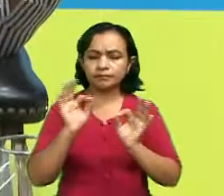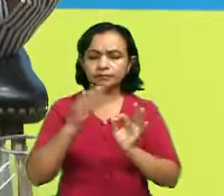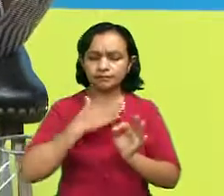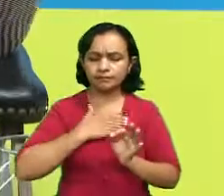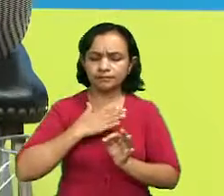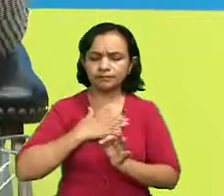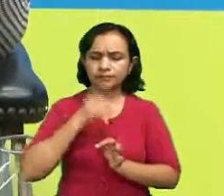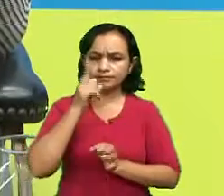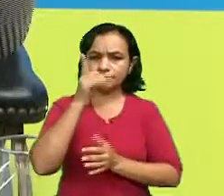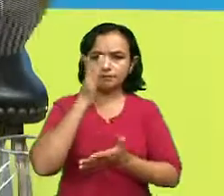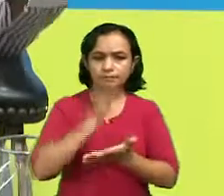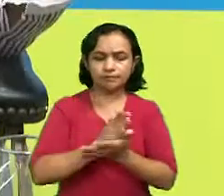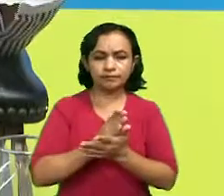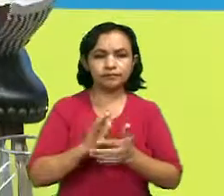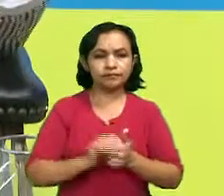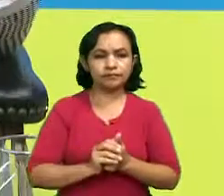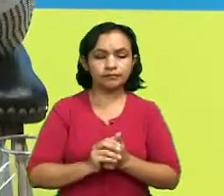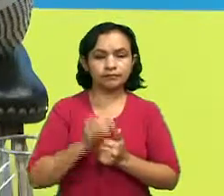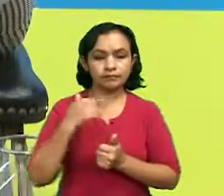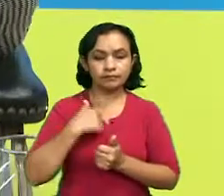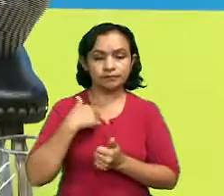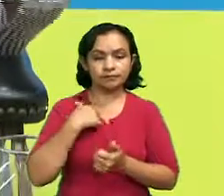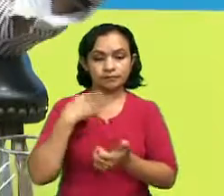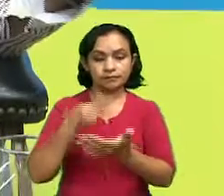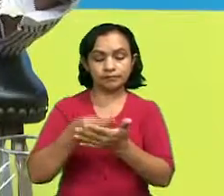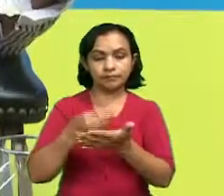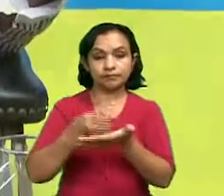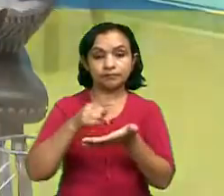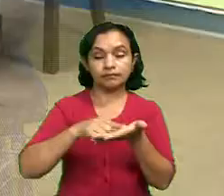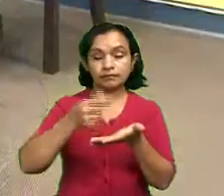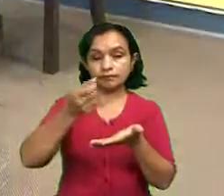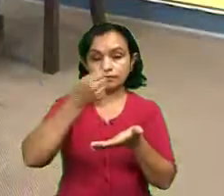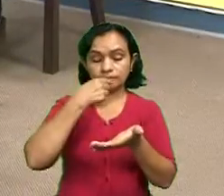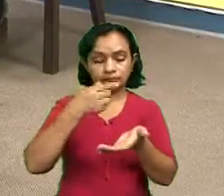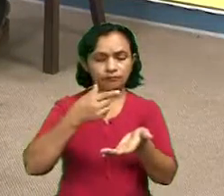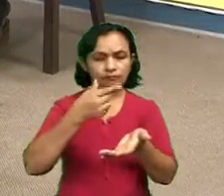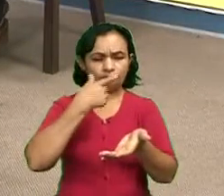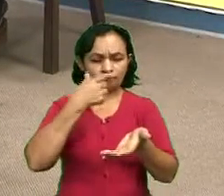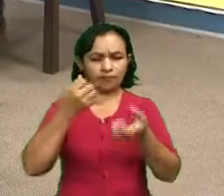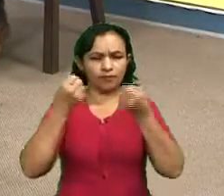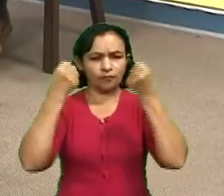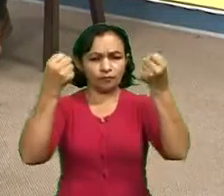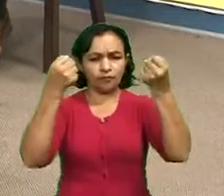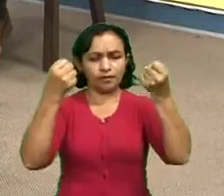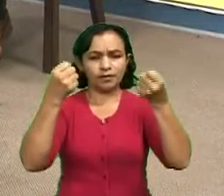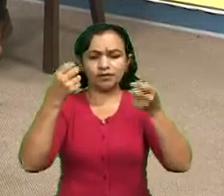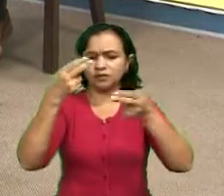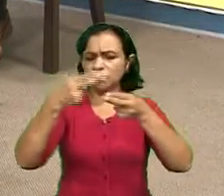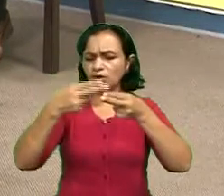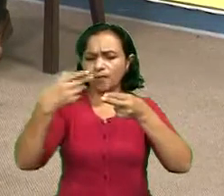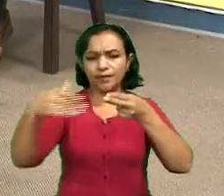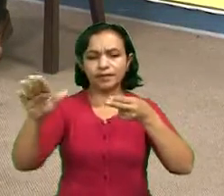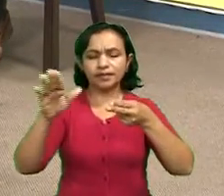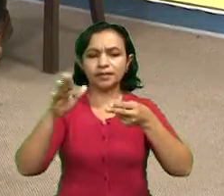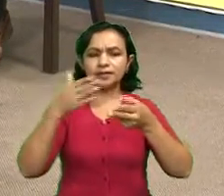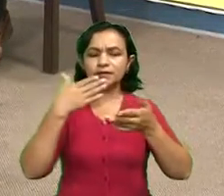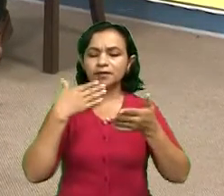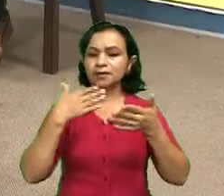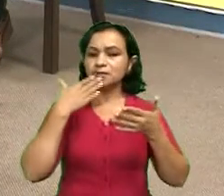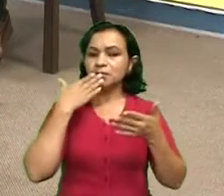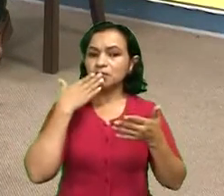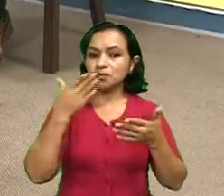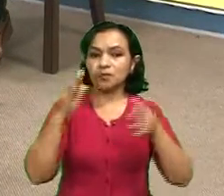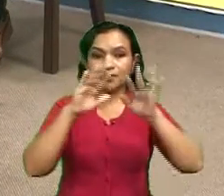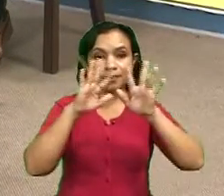pasó una vez fui a comprar un multivitamínico de X nombre y me dijo muy amablemente